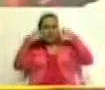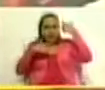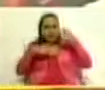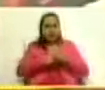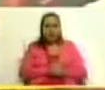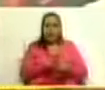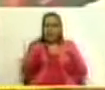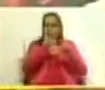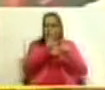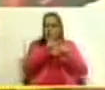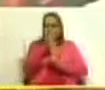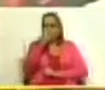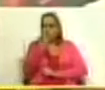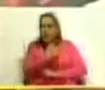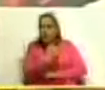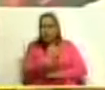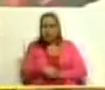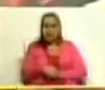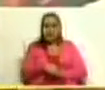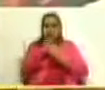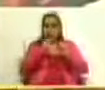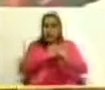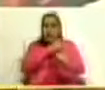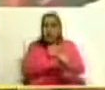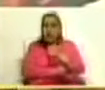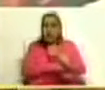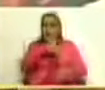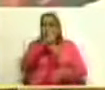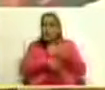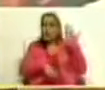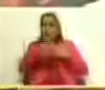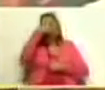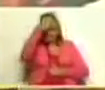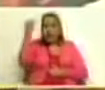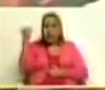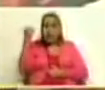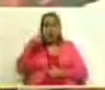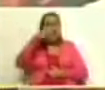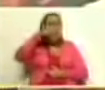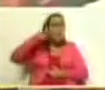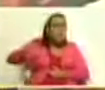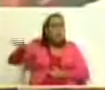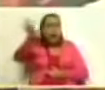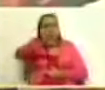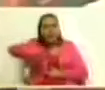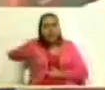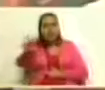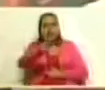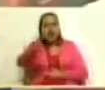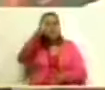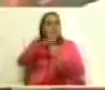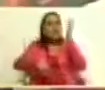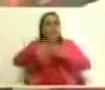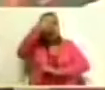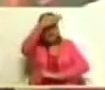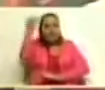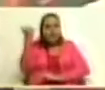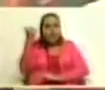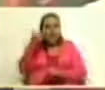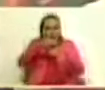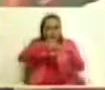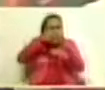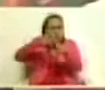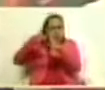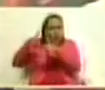frase lapidaria: prohibido olvidar, pueblo de Venezuela, prohibido olvidar las